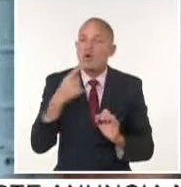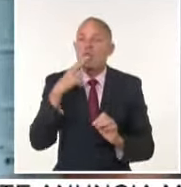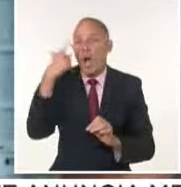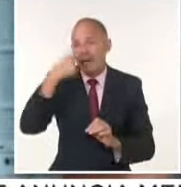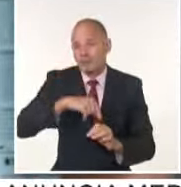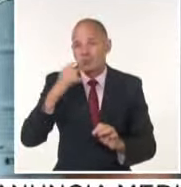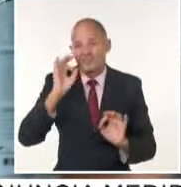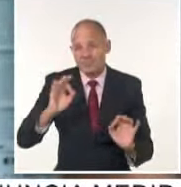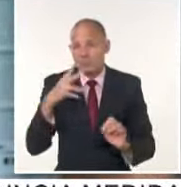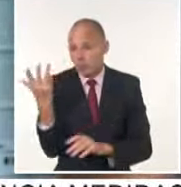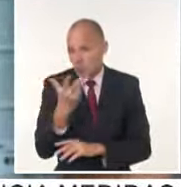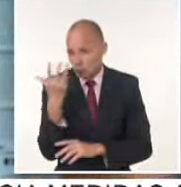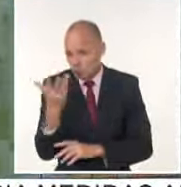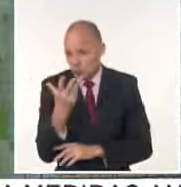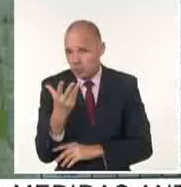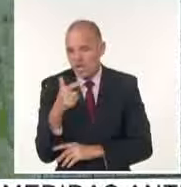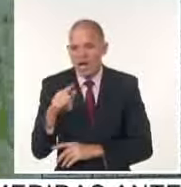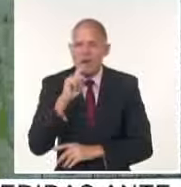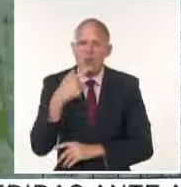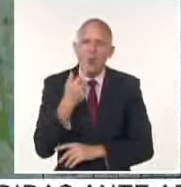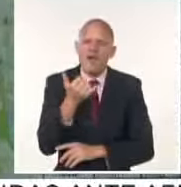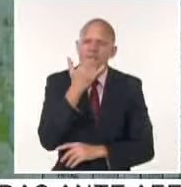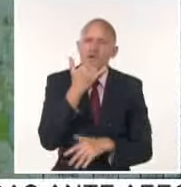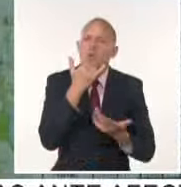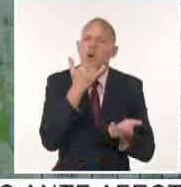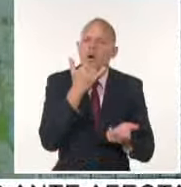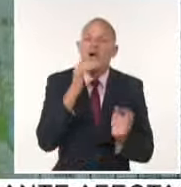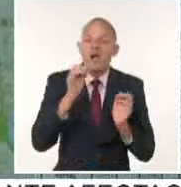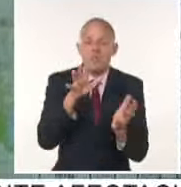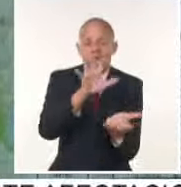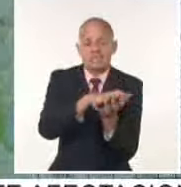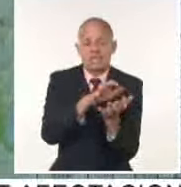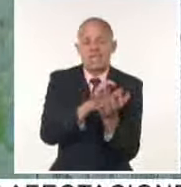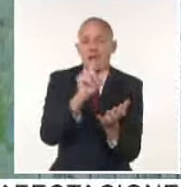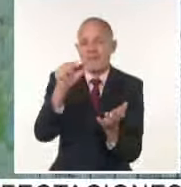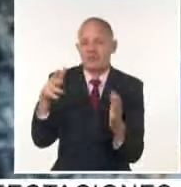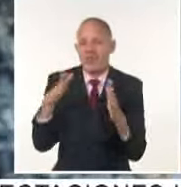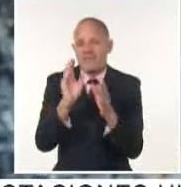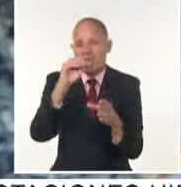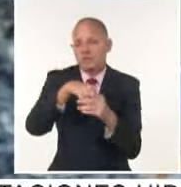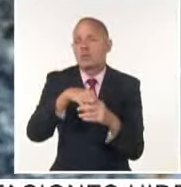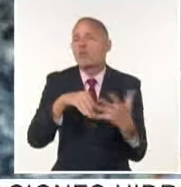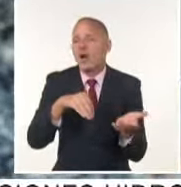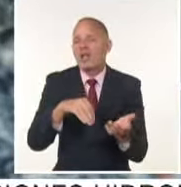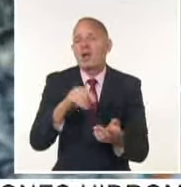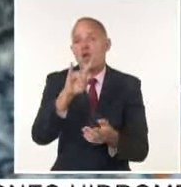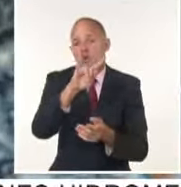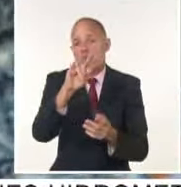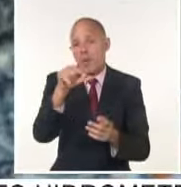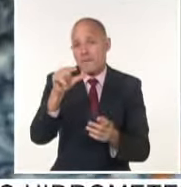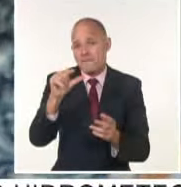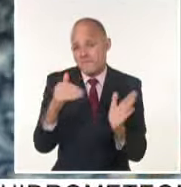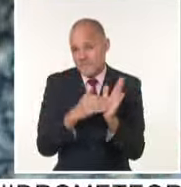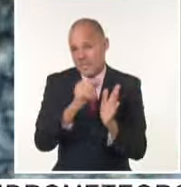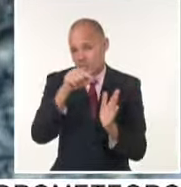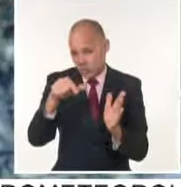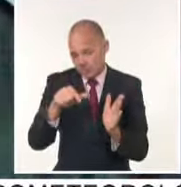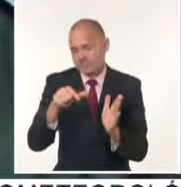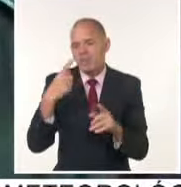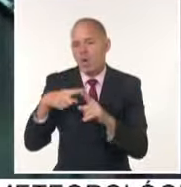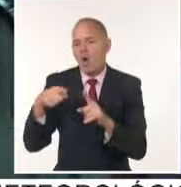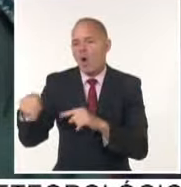meteorológico resultan ciénaga de zapata con 9,000 habitantes y unión de Reyes el presidente del Consejo de defensa